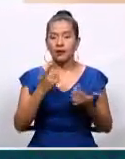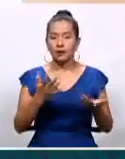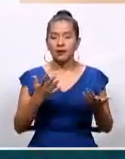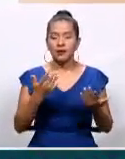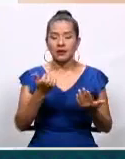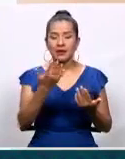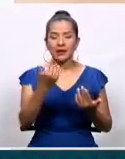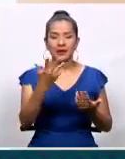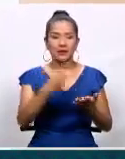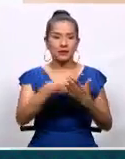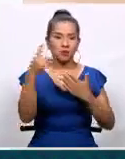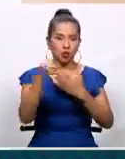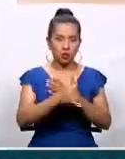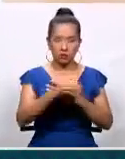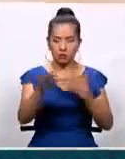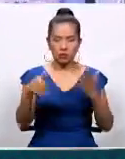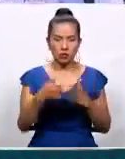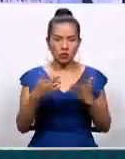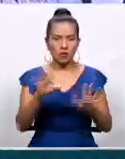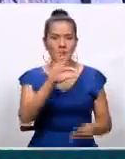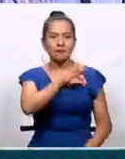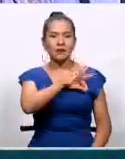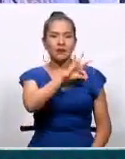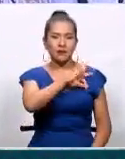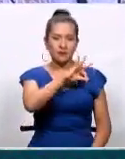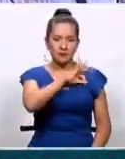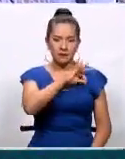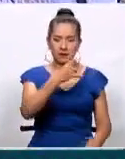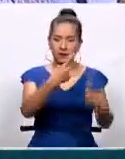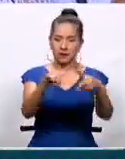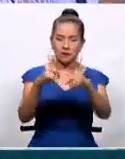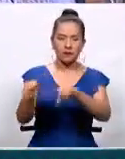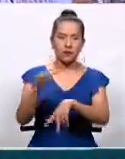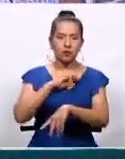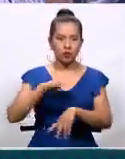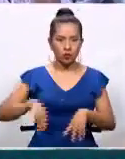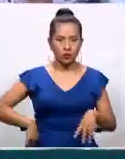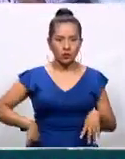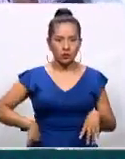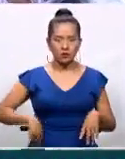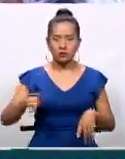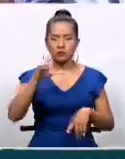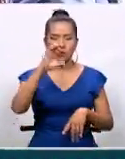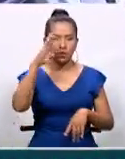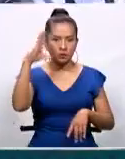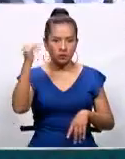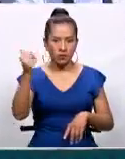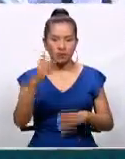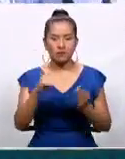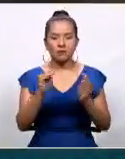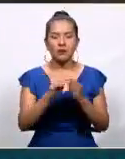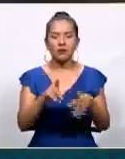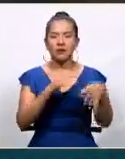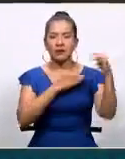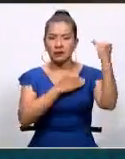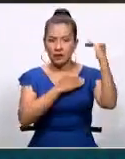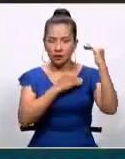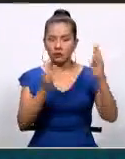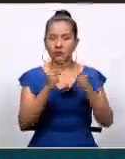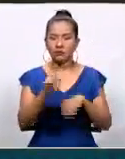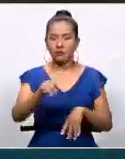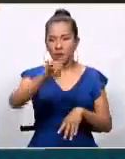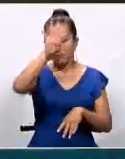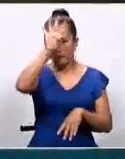Son 15 proyectos que van a beneficiar a diferentes municipios de Cochabamba, de Santa Cruz, de Beni